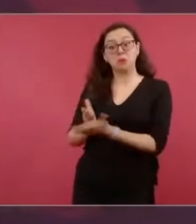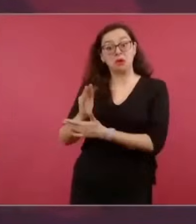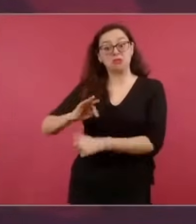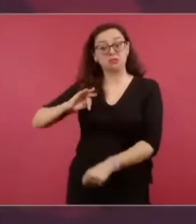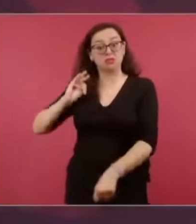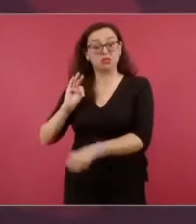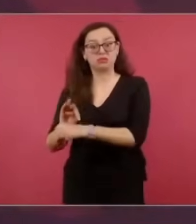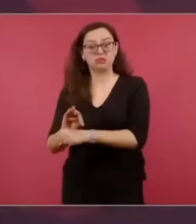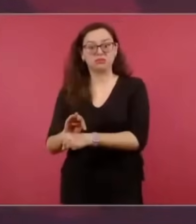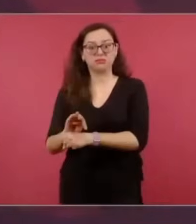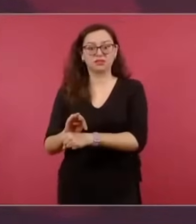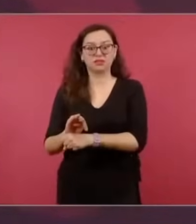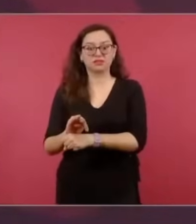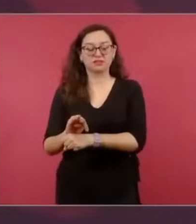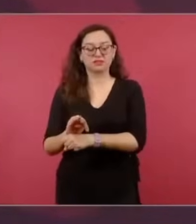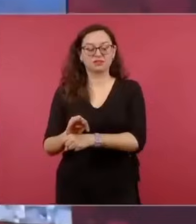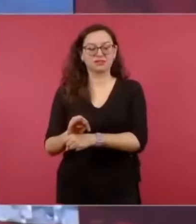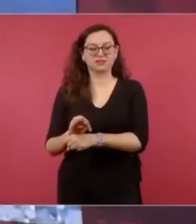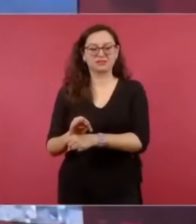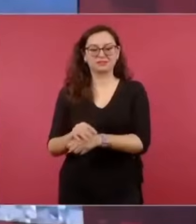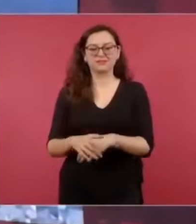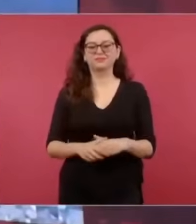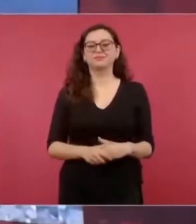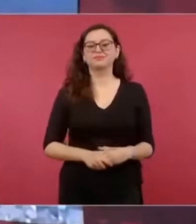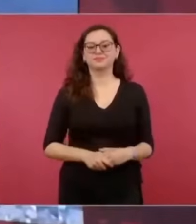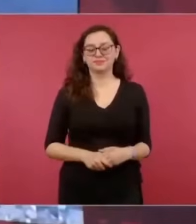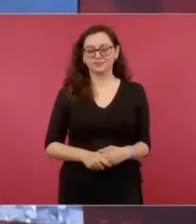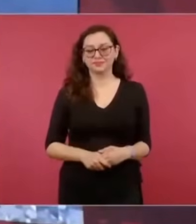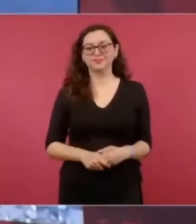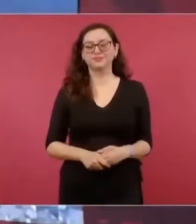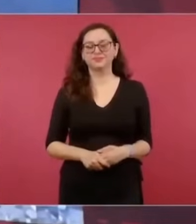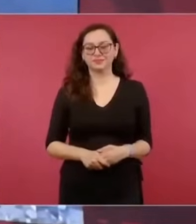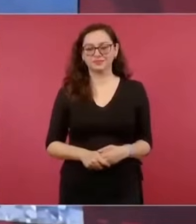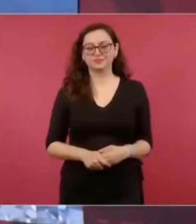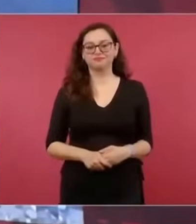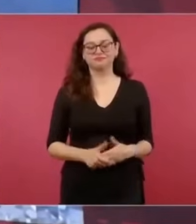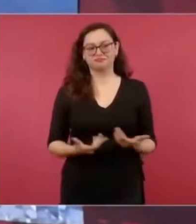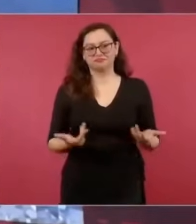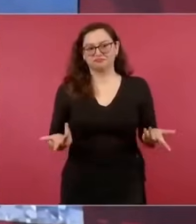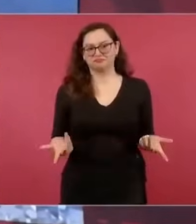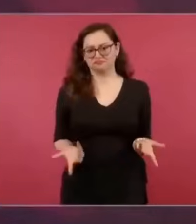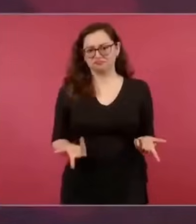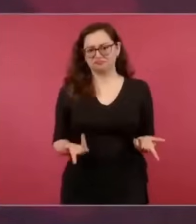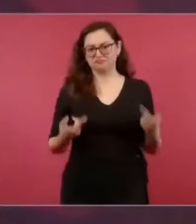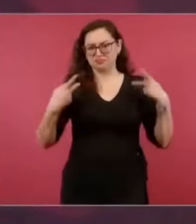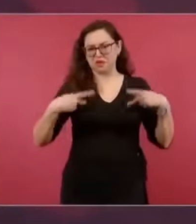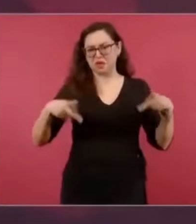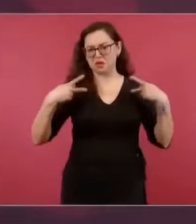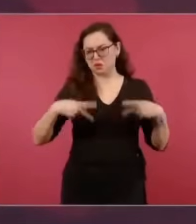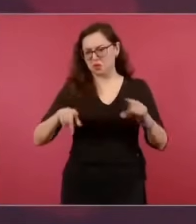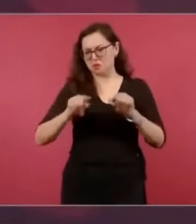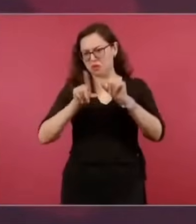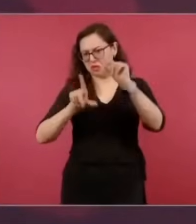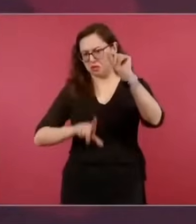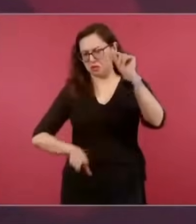pues van a ahuyentar la inversión. Yo les pregunto a los mexicanos, ¿ustedes